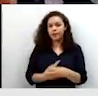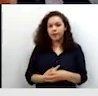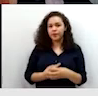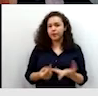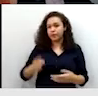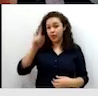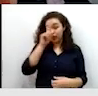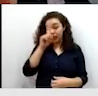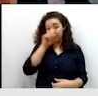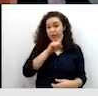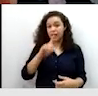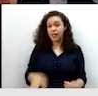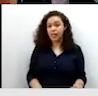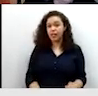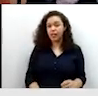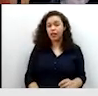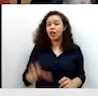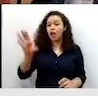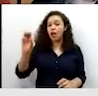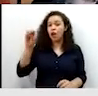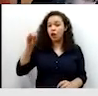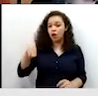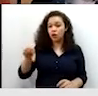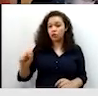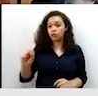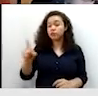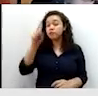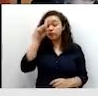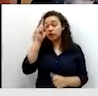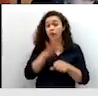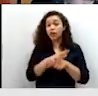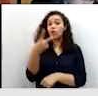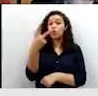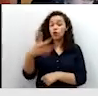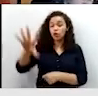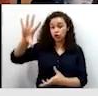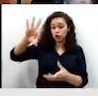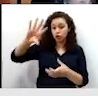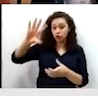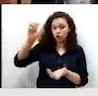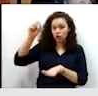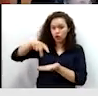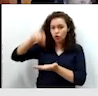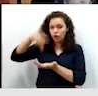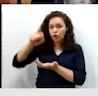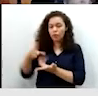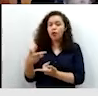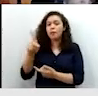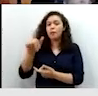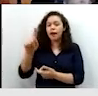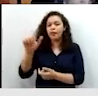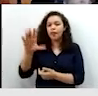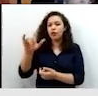recomendaciones, inclusive por la OMS, recomienda que sean 2 gotas de plata coloidal por cada litro de agua y se espere